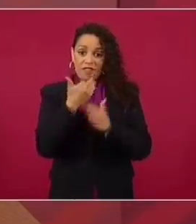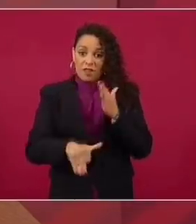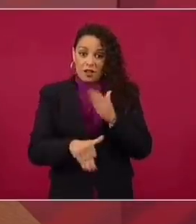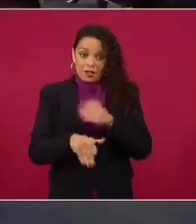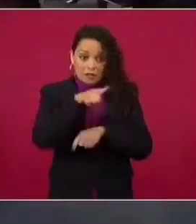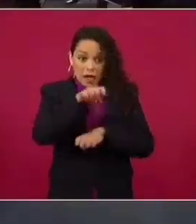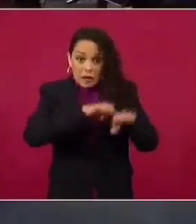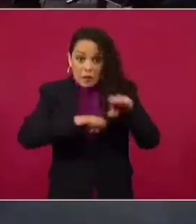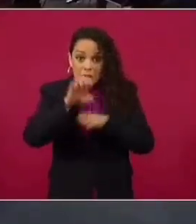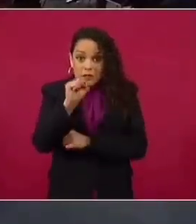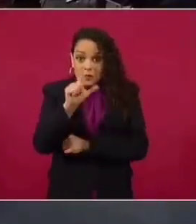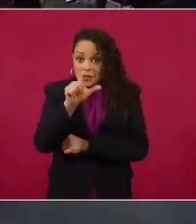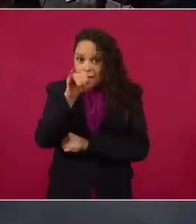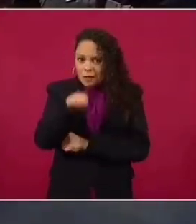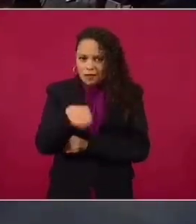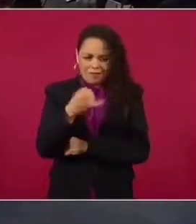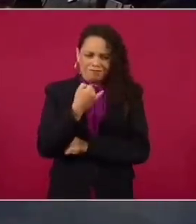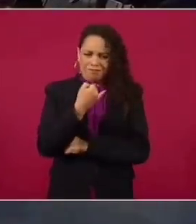de Slim.